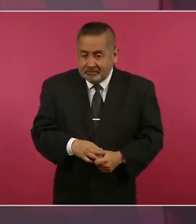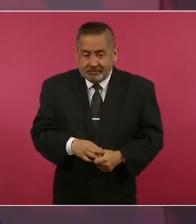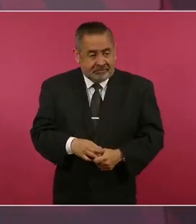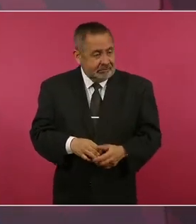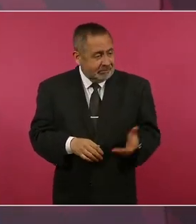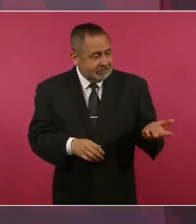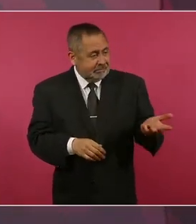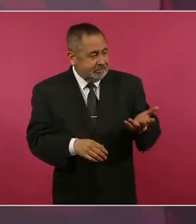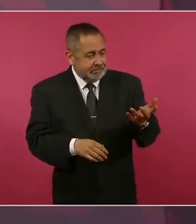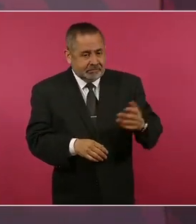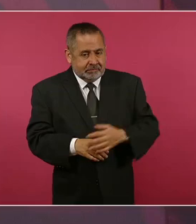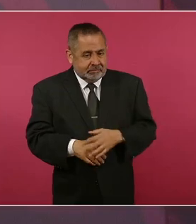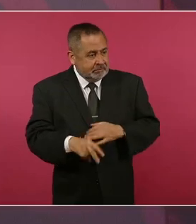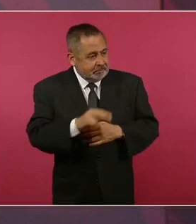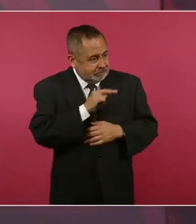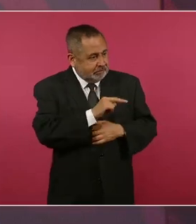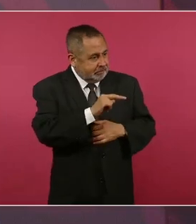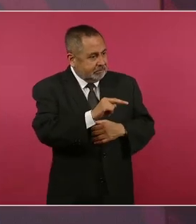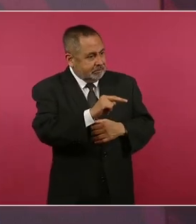no se lo pierda.